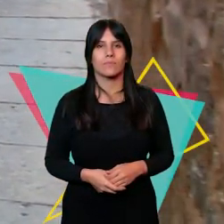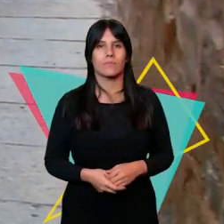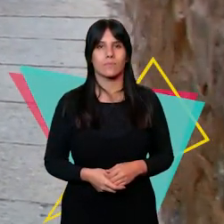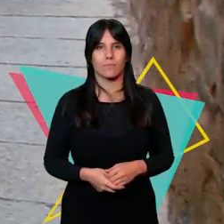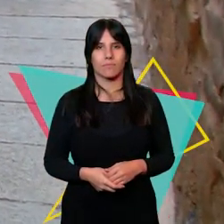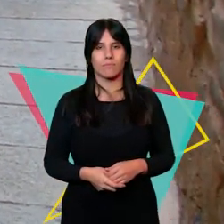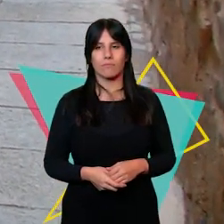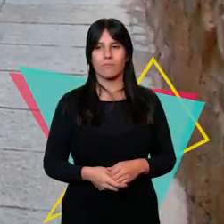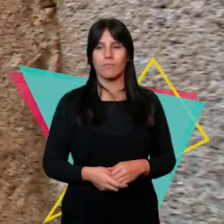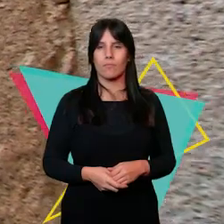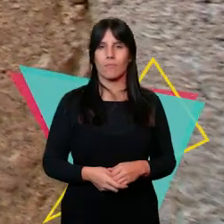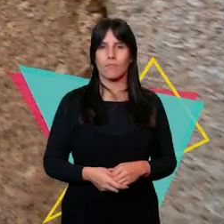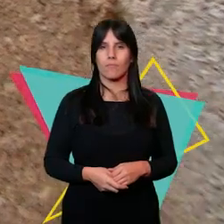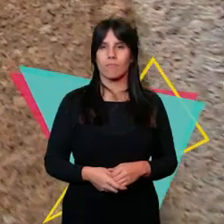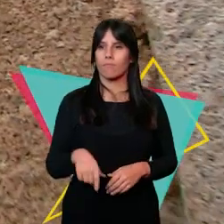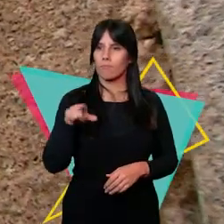Ángel escribe muy bien,